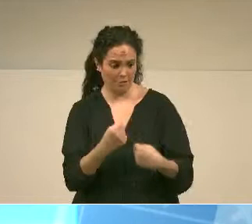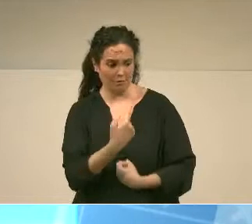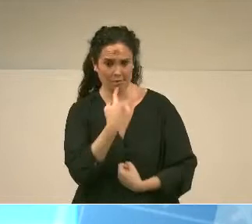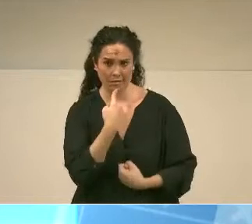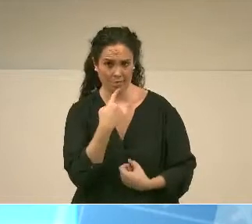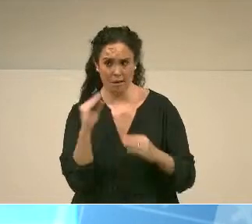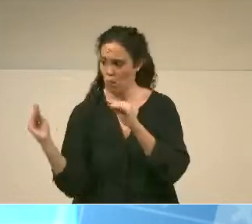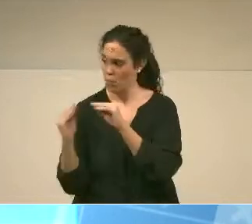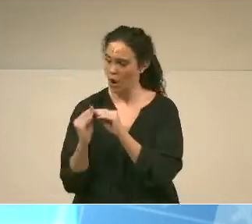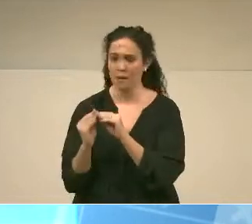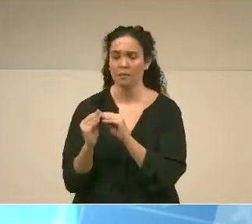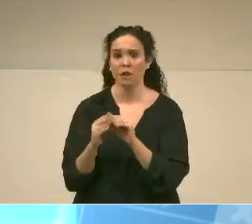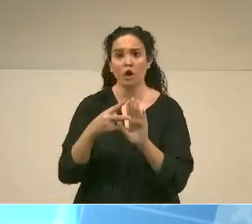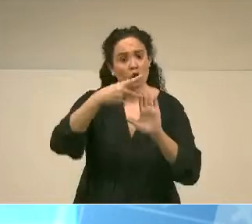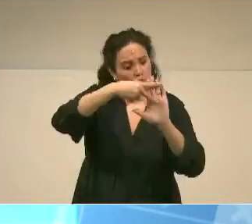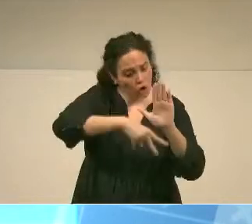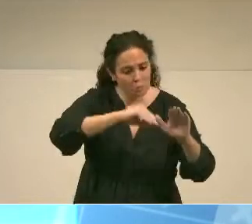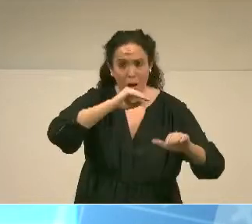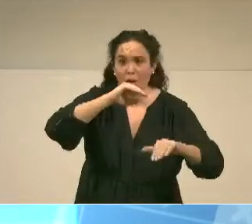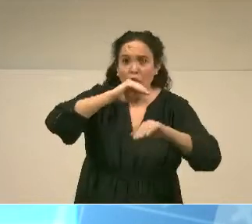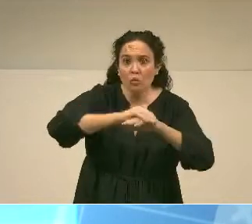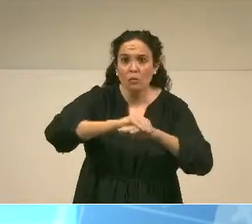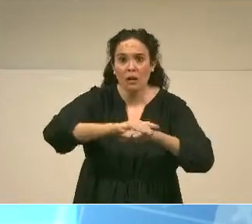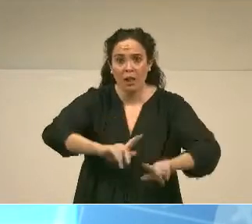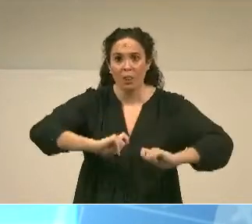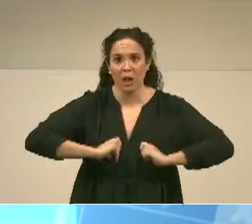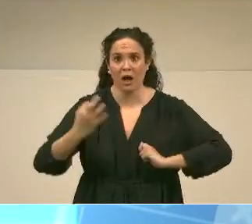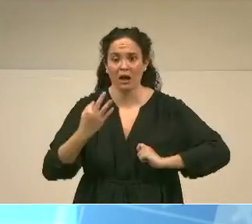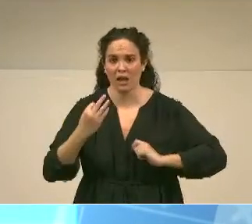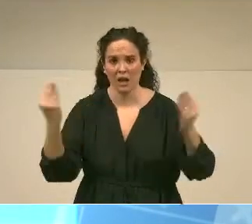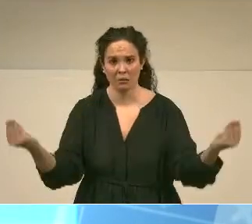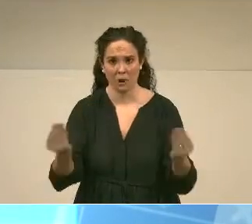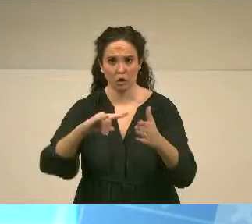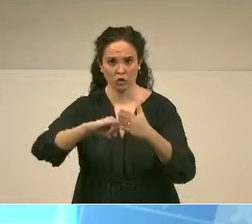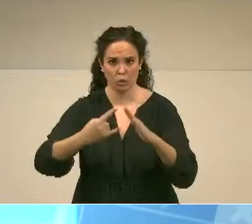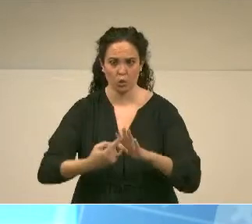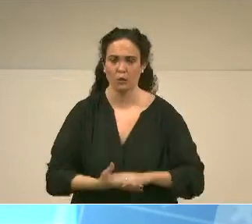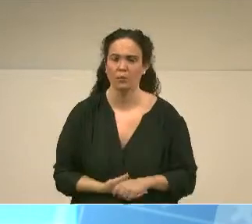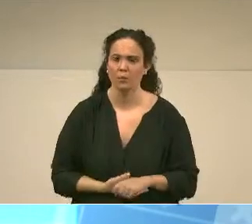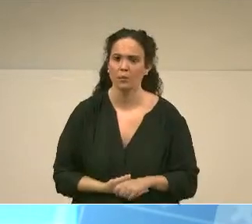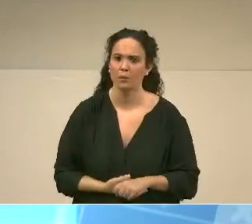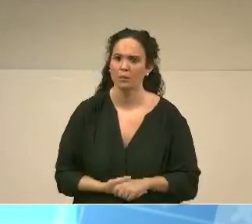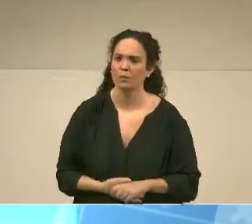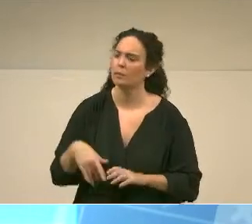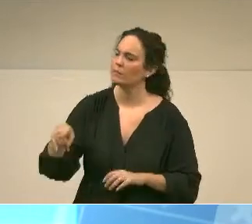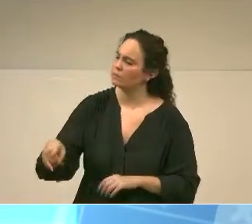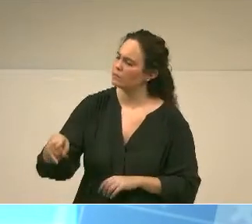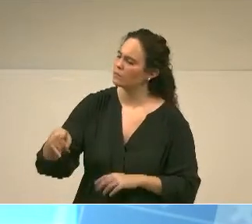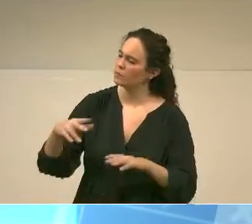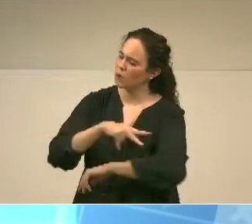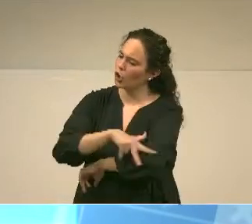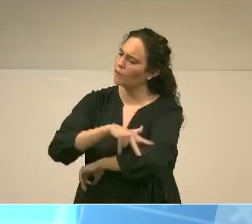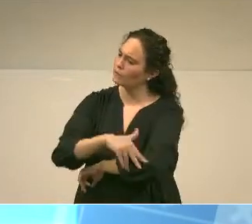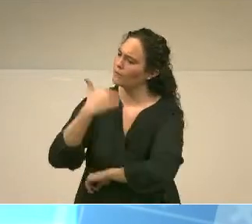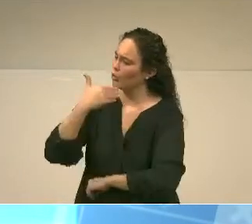vigor es la mejor forma de hacer frente a esta situación. ¿Pero cree el Gobierno Vasco que la no condena por parte de algunos partidos incita